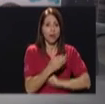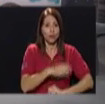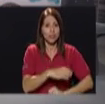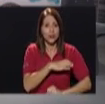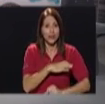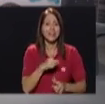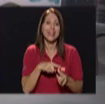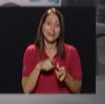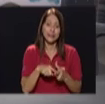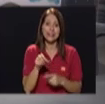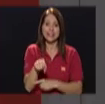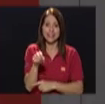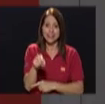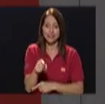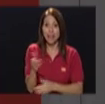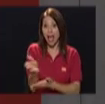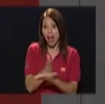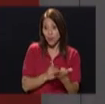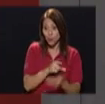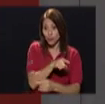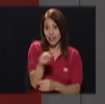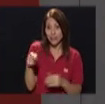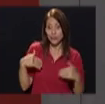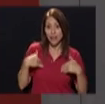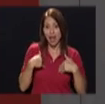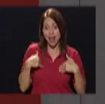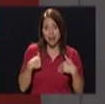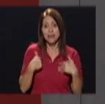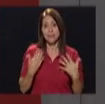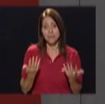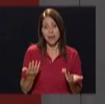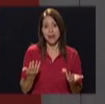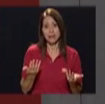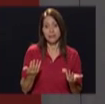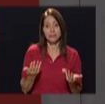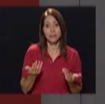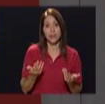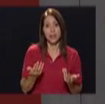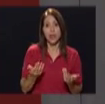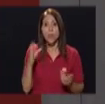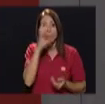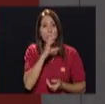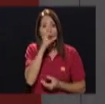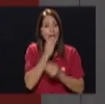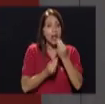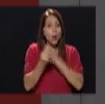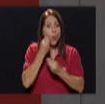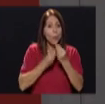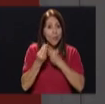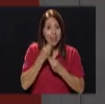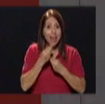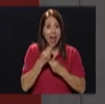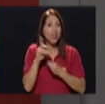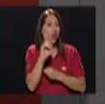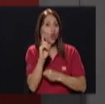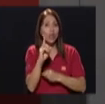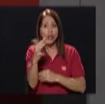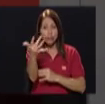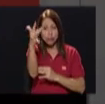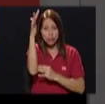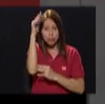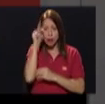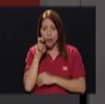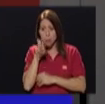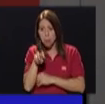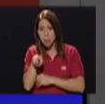sí, hay algunas que probablemente van buscan su comida en áreas protegidas, pero hay otras que